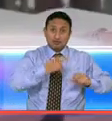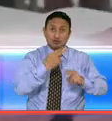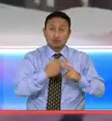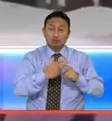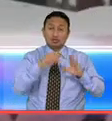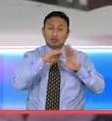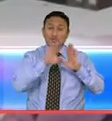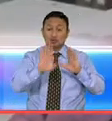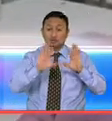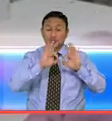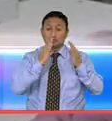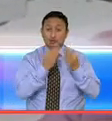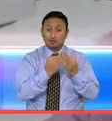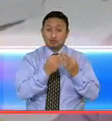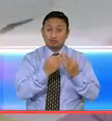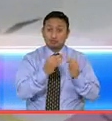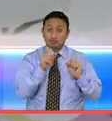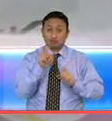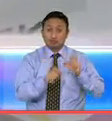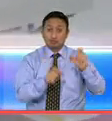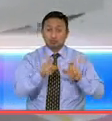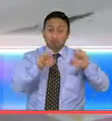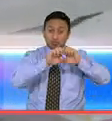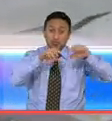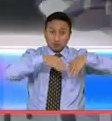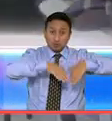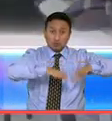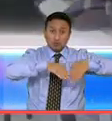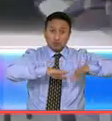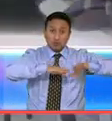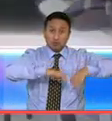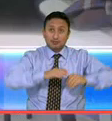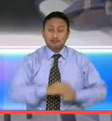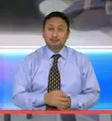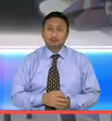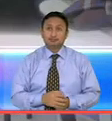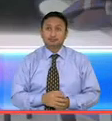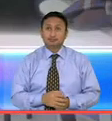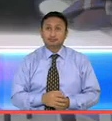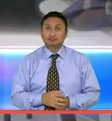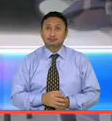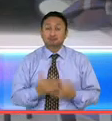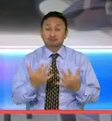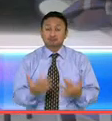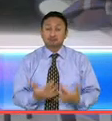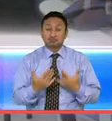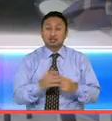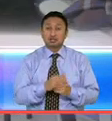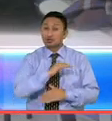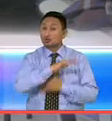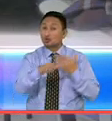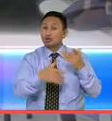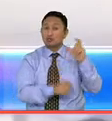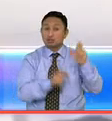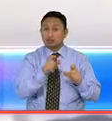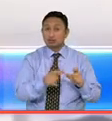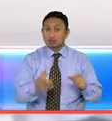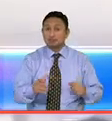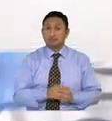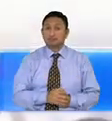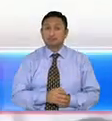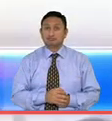incluidos familiares de los trabajadores de las empresas de confección y manufactureras. Esperan alcanzar a todo su personal.